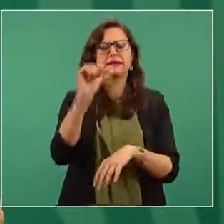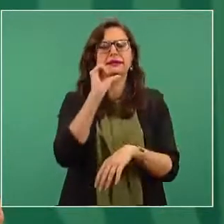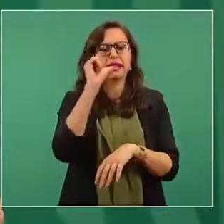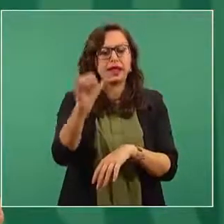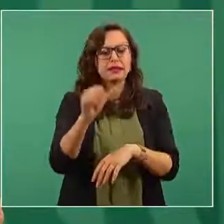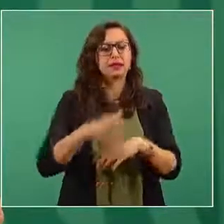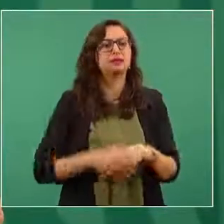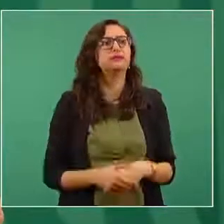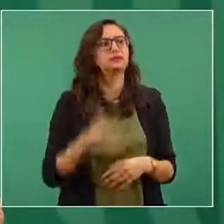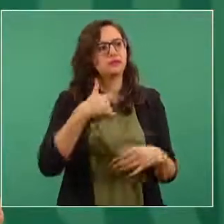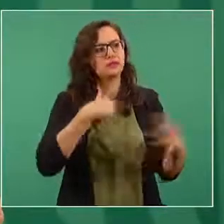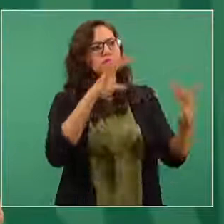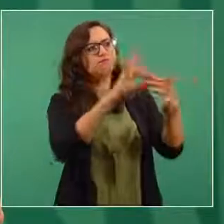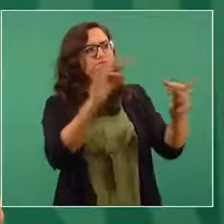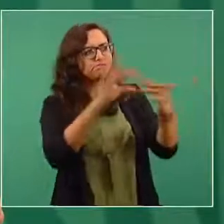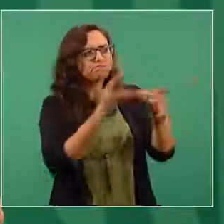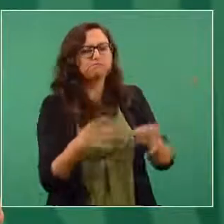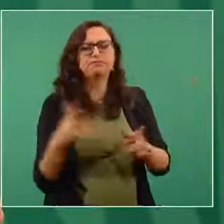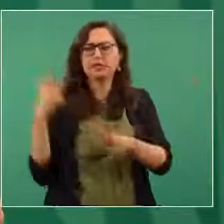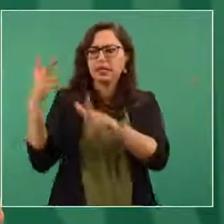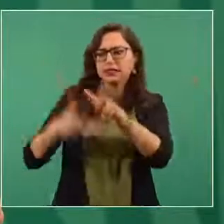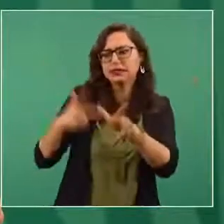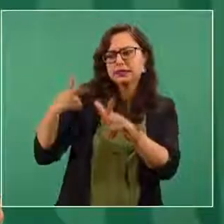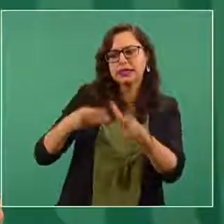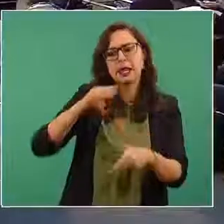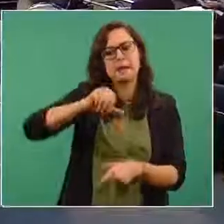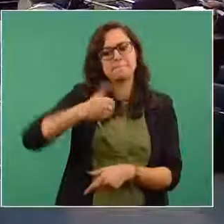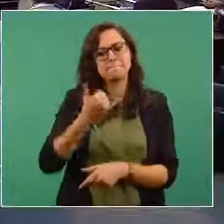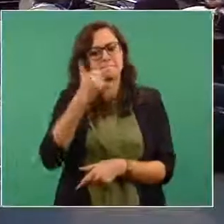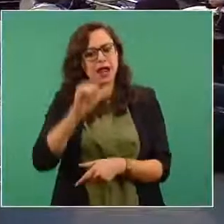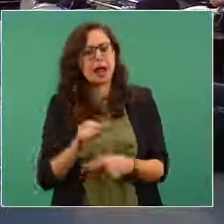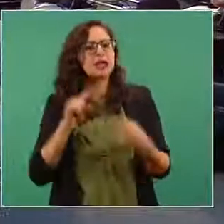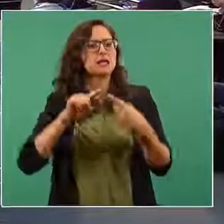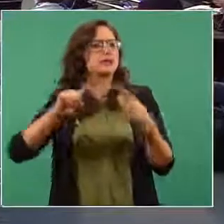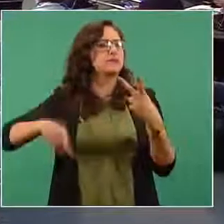Y le hablé del Tren Maya y le hablé del proyecto del Istmo